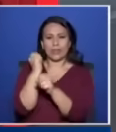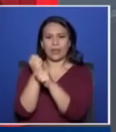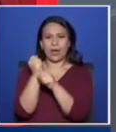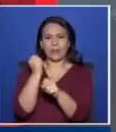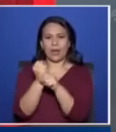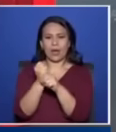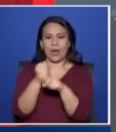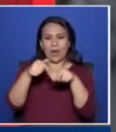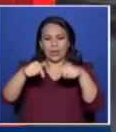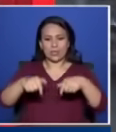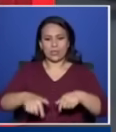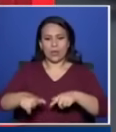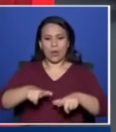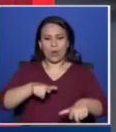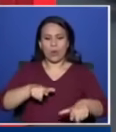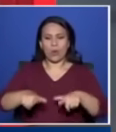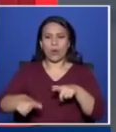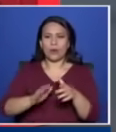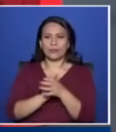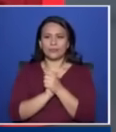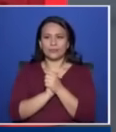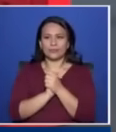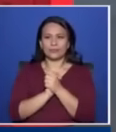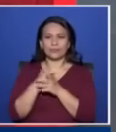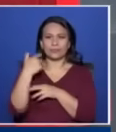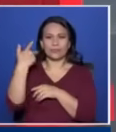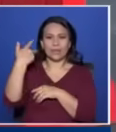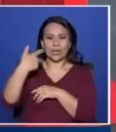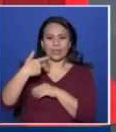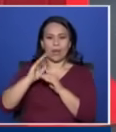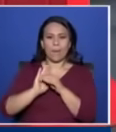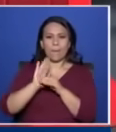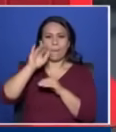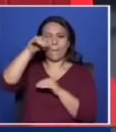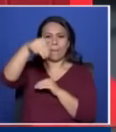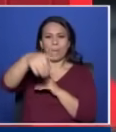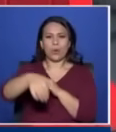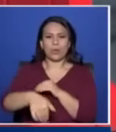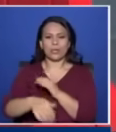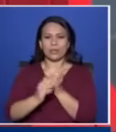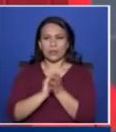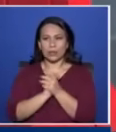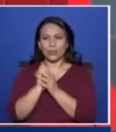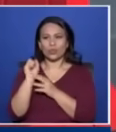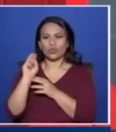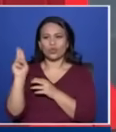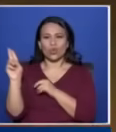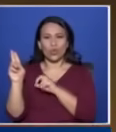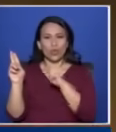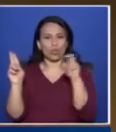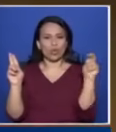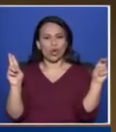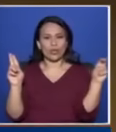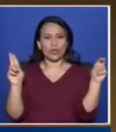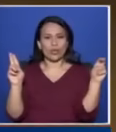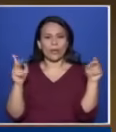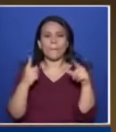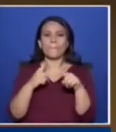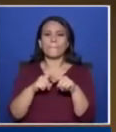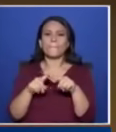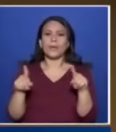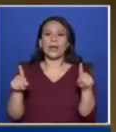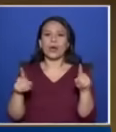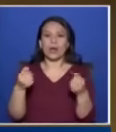Bueno, aquí, en lo que viene a ser el tercer puente en sentido sur-norte. Pero